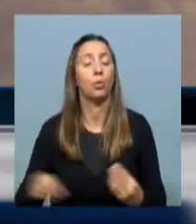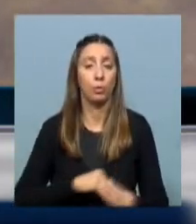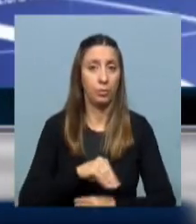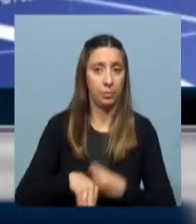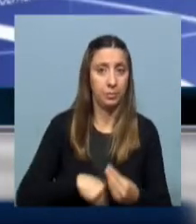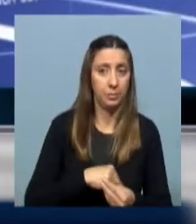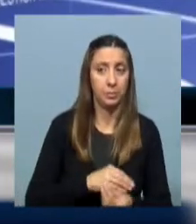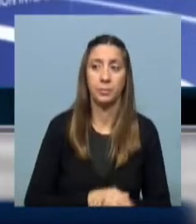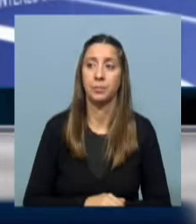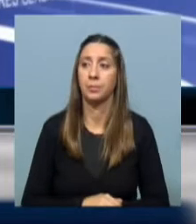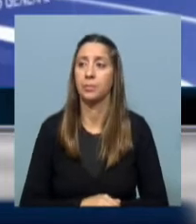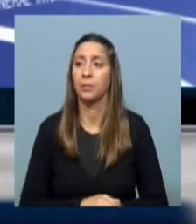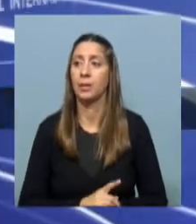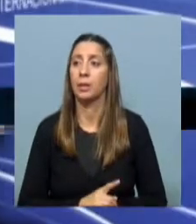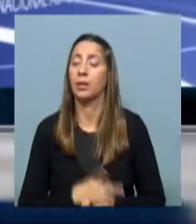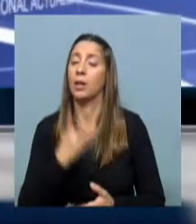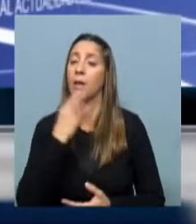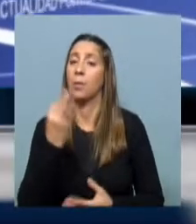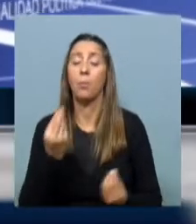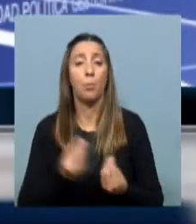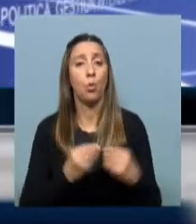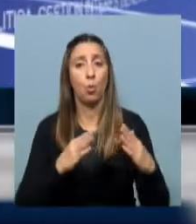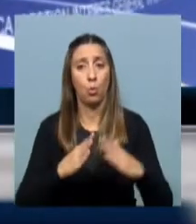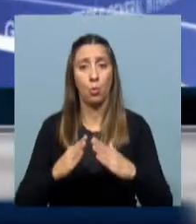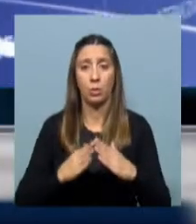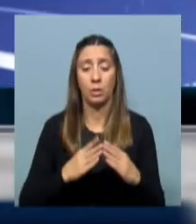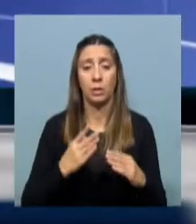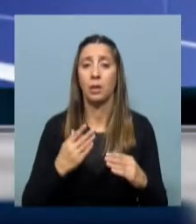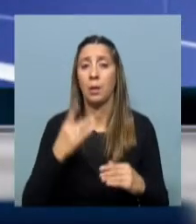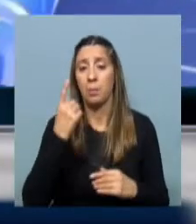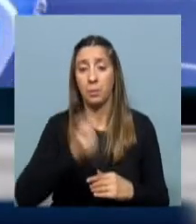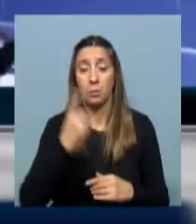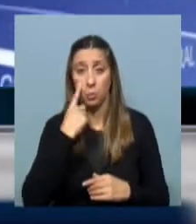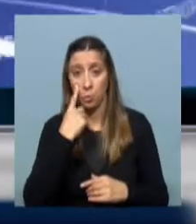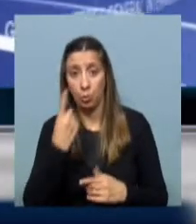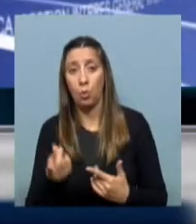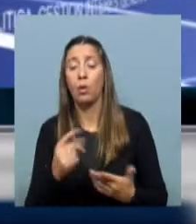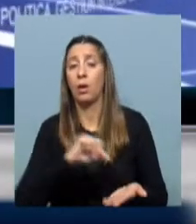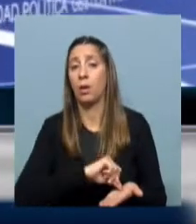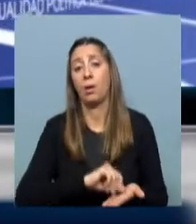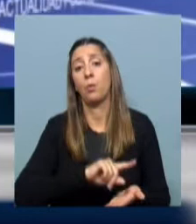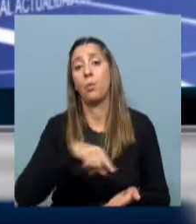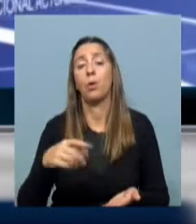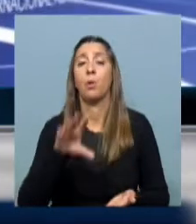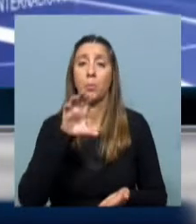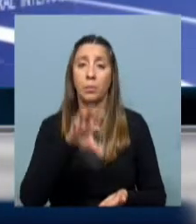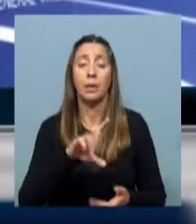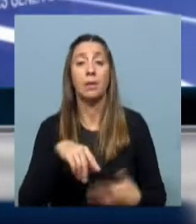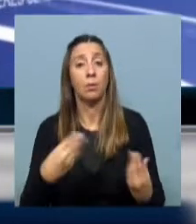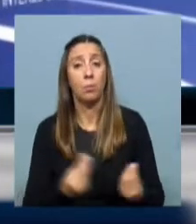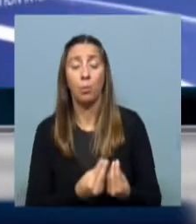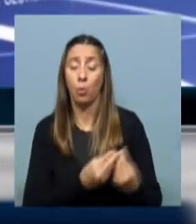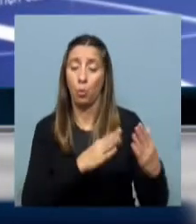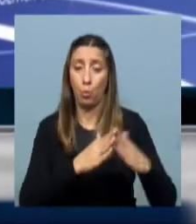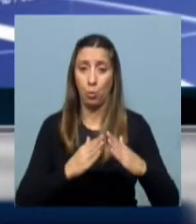familias. Sí hay una realidad, que hay muchas casas que no son habitadas, son personas que o viven en la capital o en otra provincia, entonces muchas casas